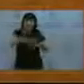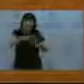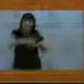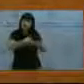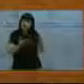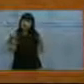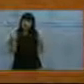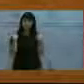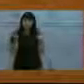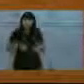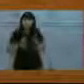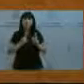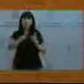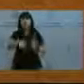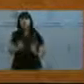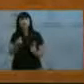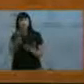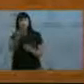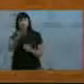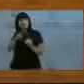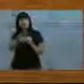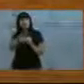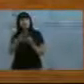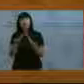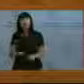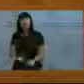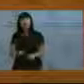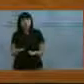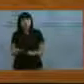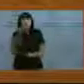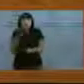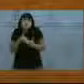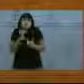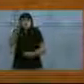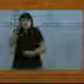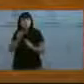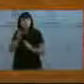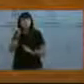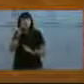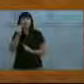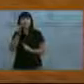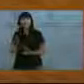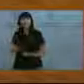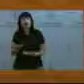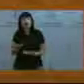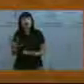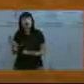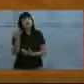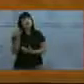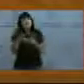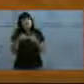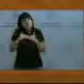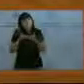disposición y altura de miras para al menos considerar la necesaria y la conveniencia de conseguir un mínimo